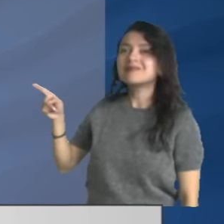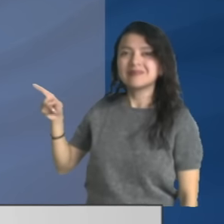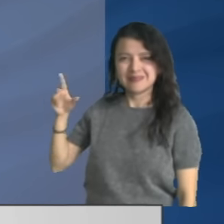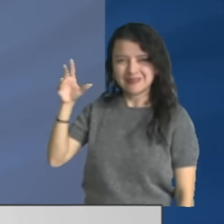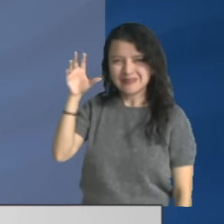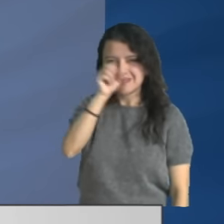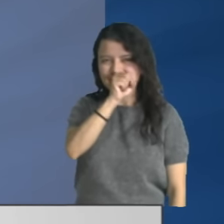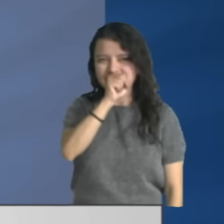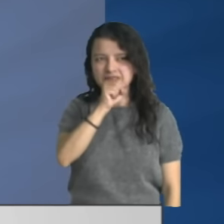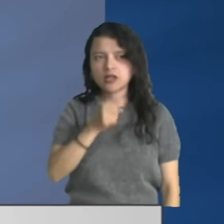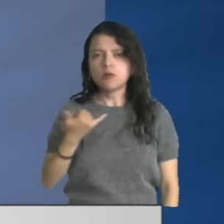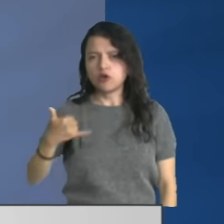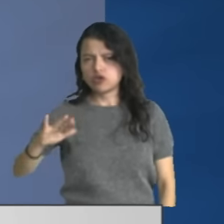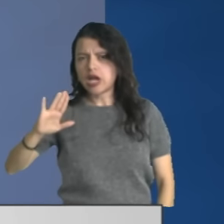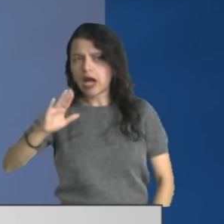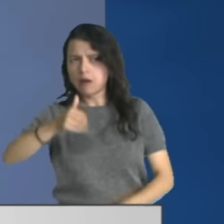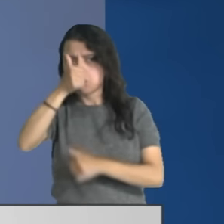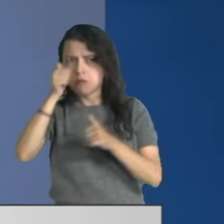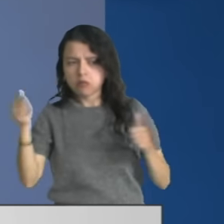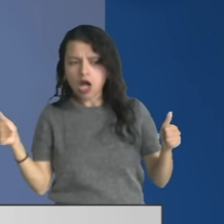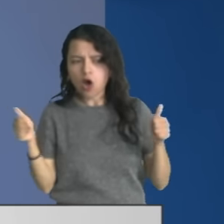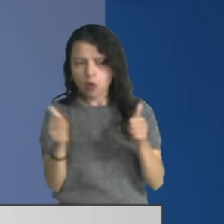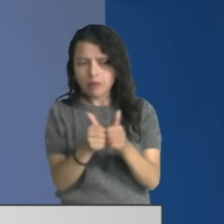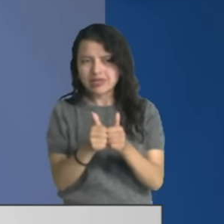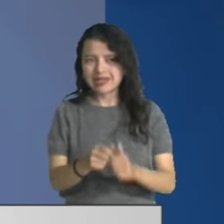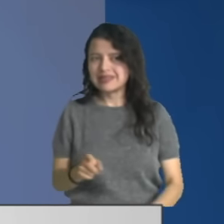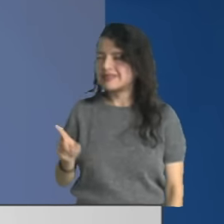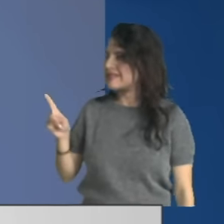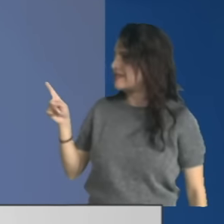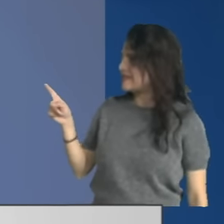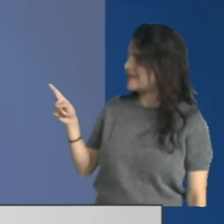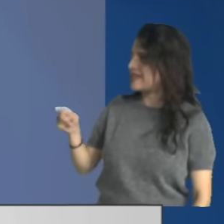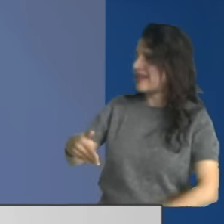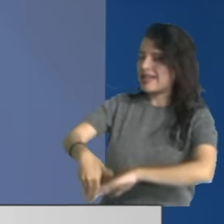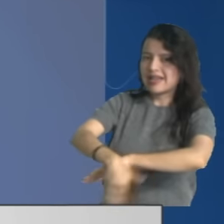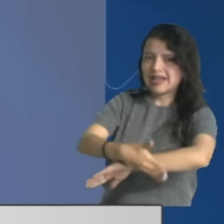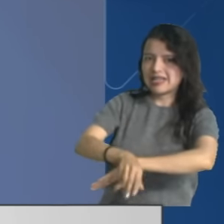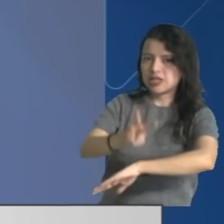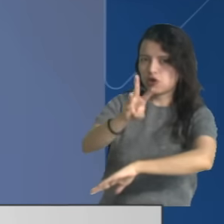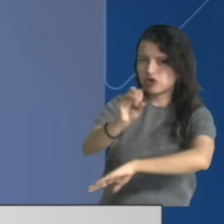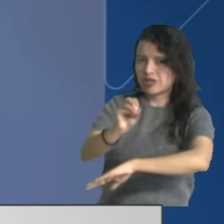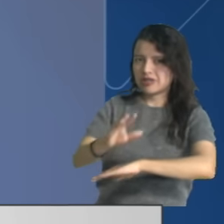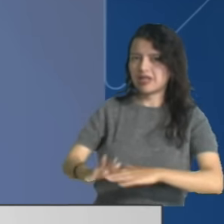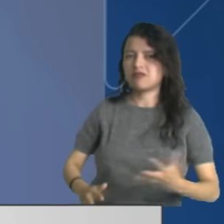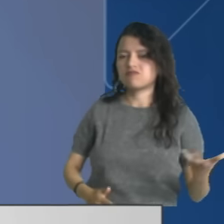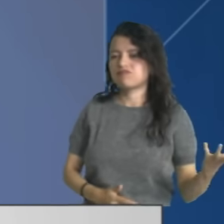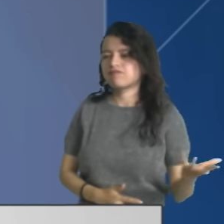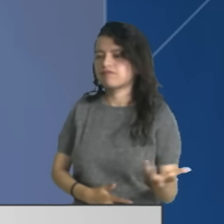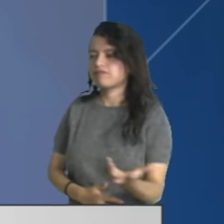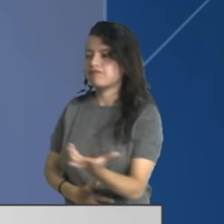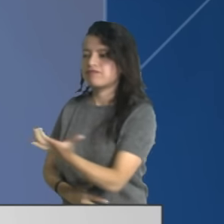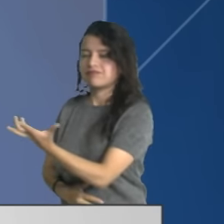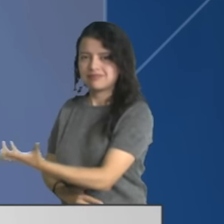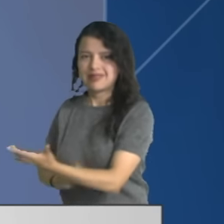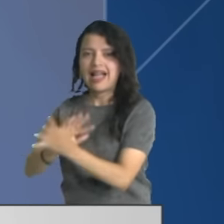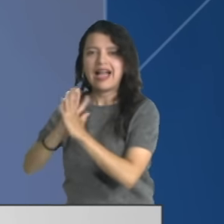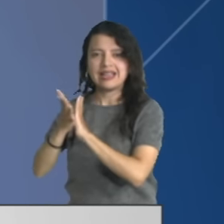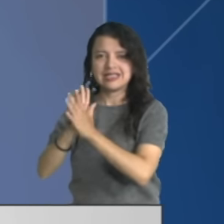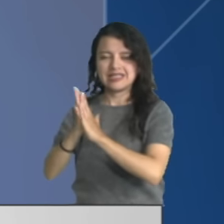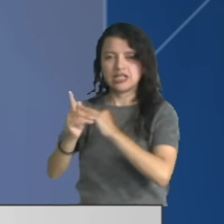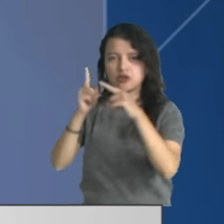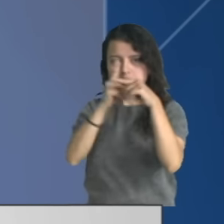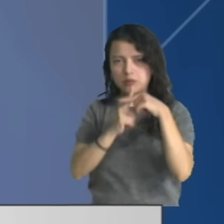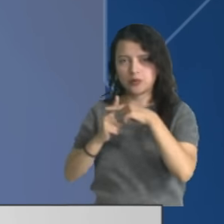esta situación. Recordemos también que estos indígenas salieron desde la calle 80 y llegaron a la Procuraduría General